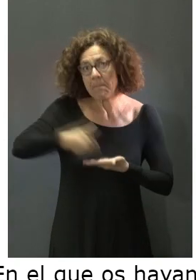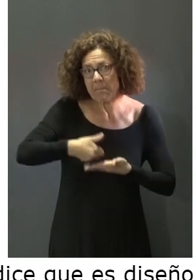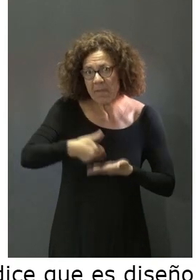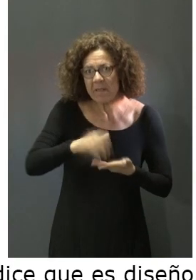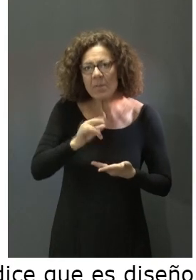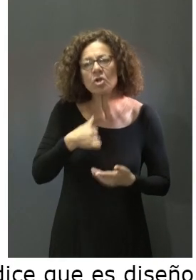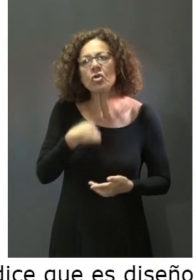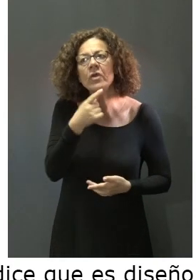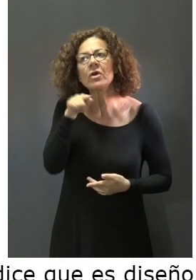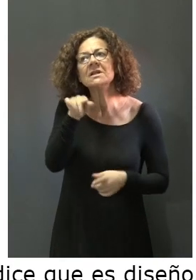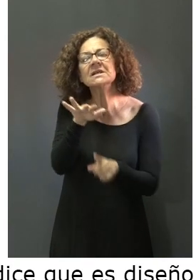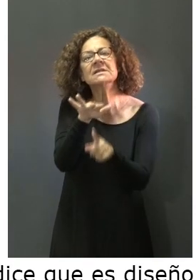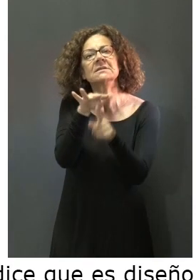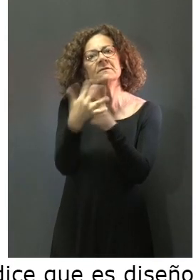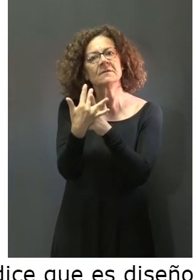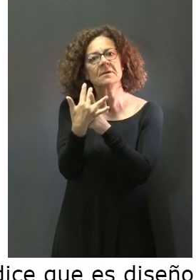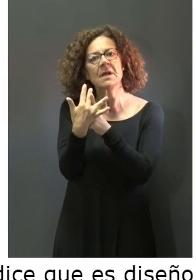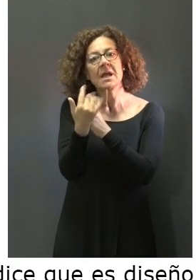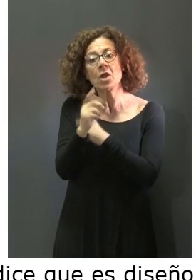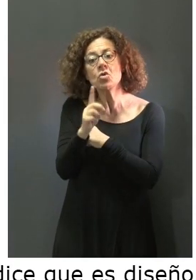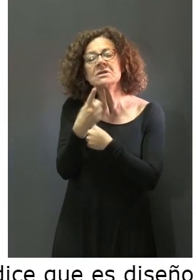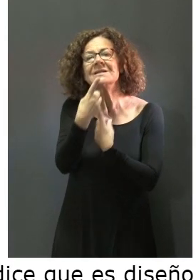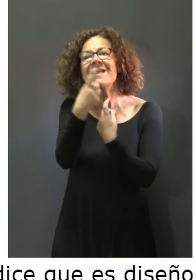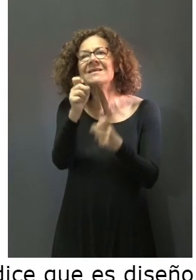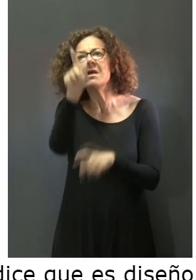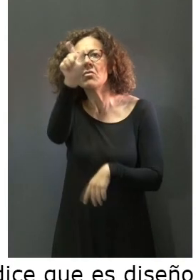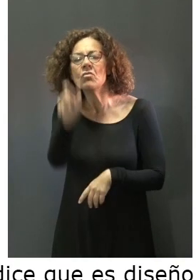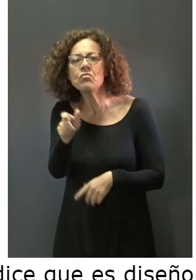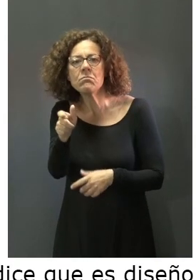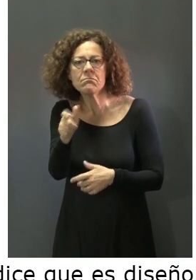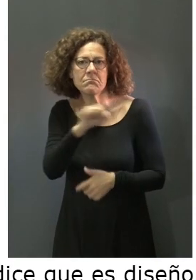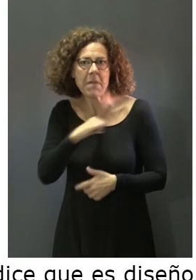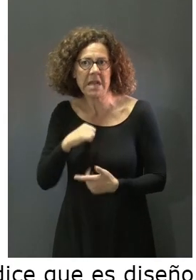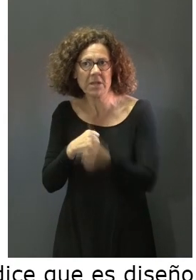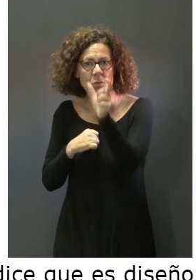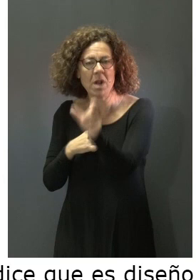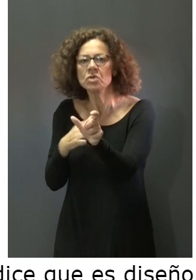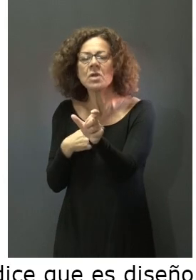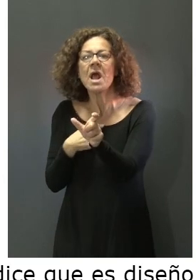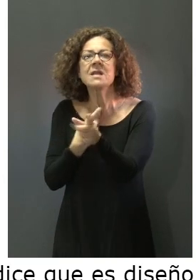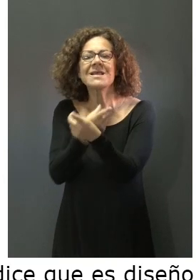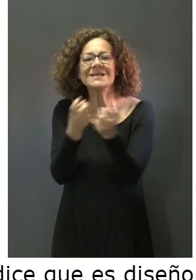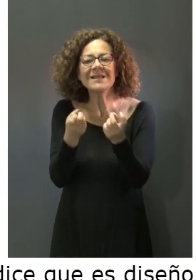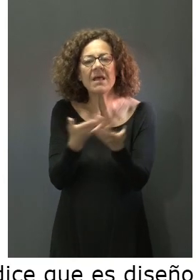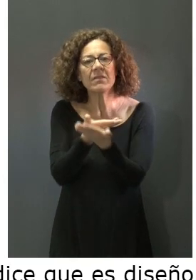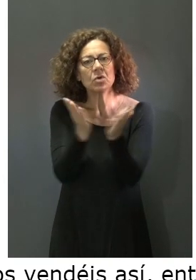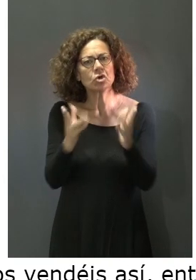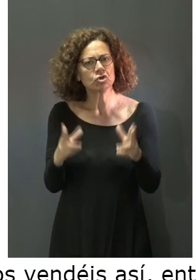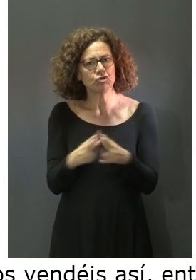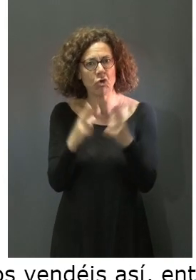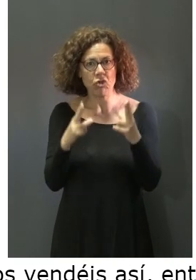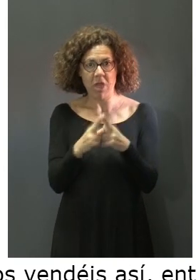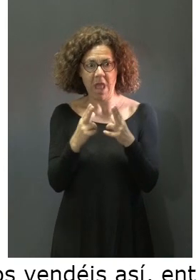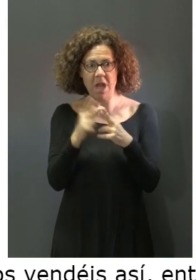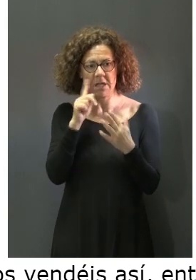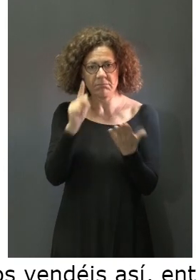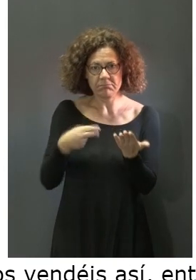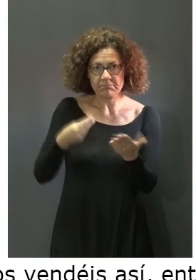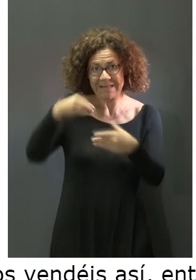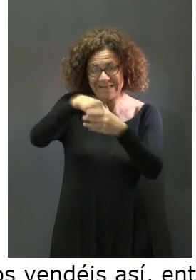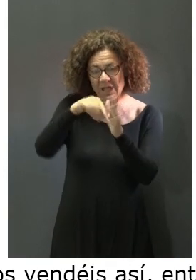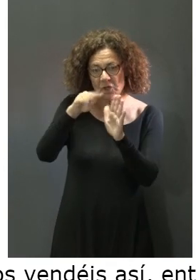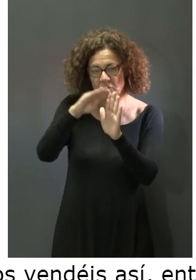yo me refiero en esos casos en las que no es la necesidad de un particular, sino que es una necesidad social la que se refleja en el